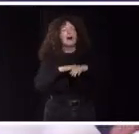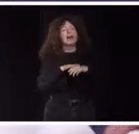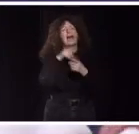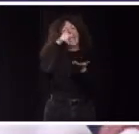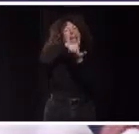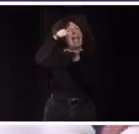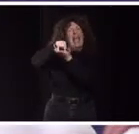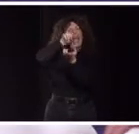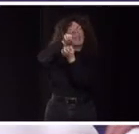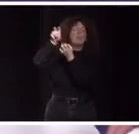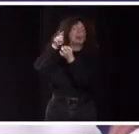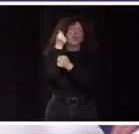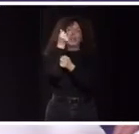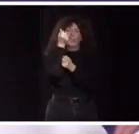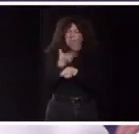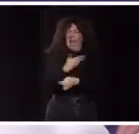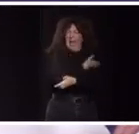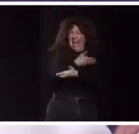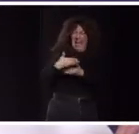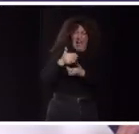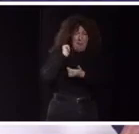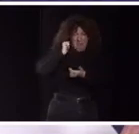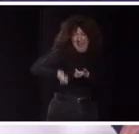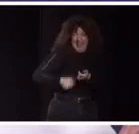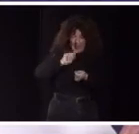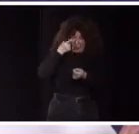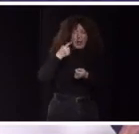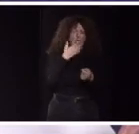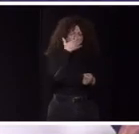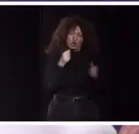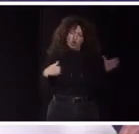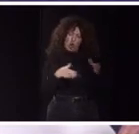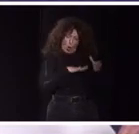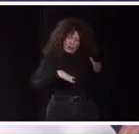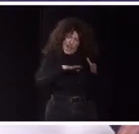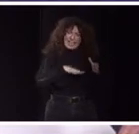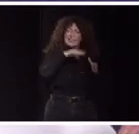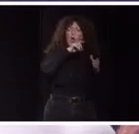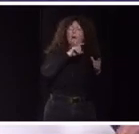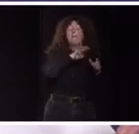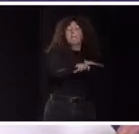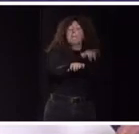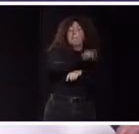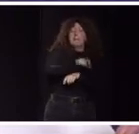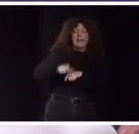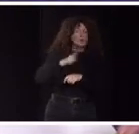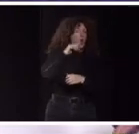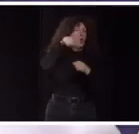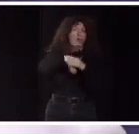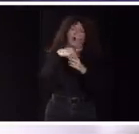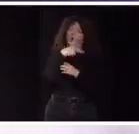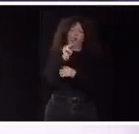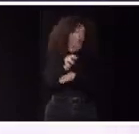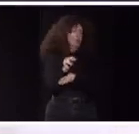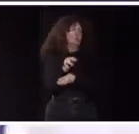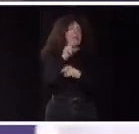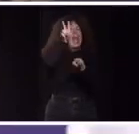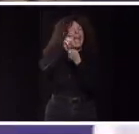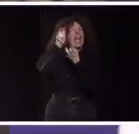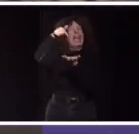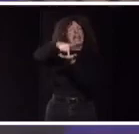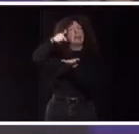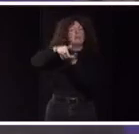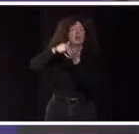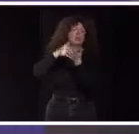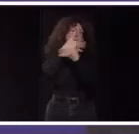a las grandes fortunas, el Partido Socialista, incluidos sus ministros y su presidente, votaron en contra del impuesto a las grandes fortunas